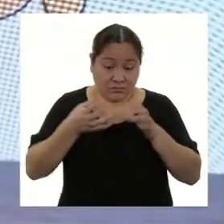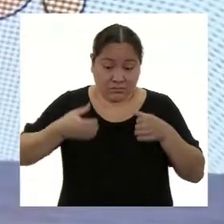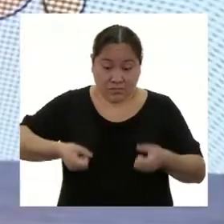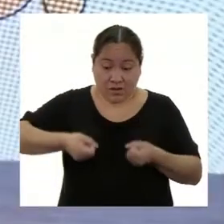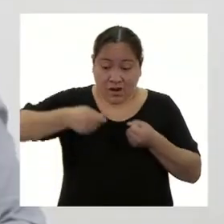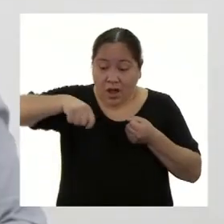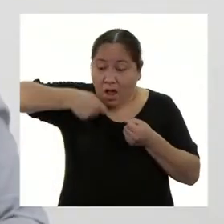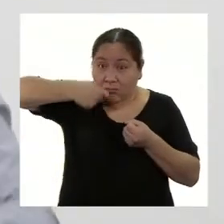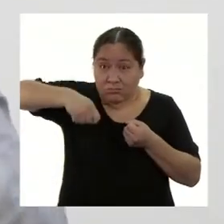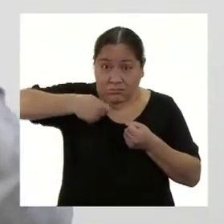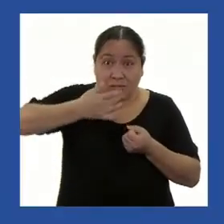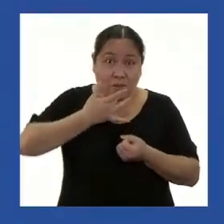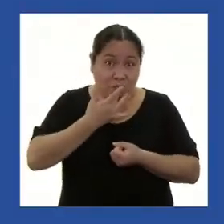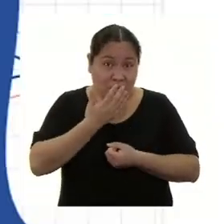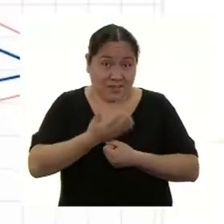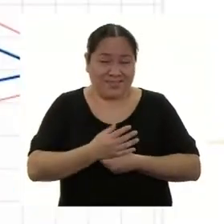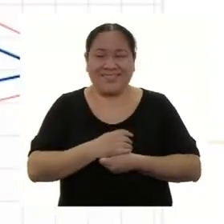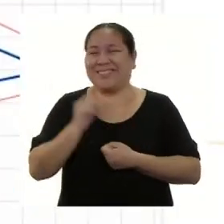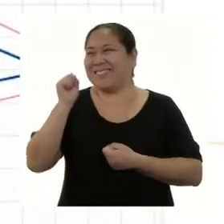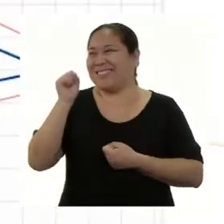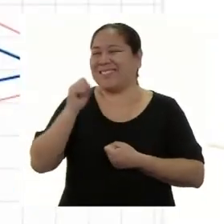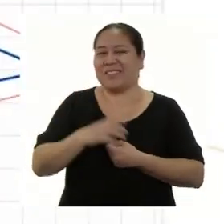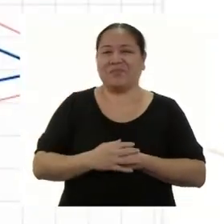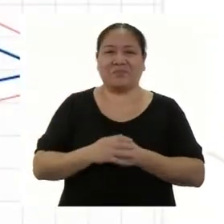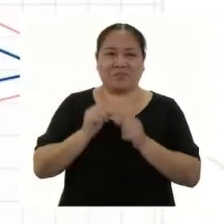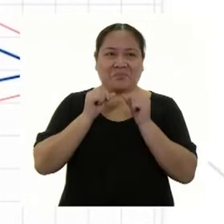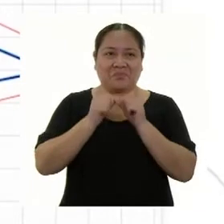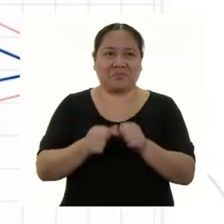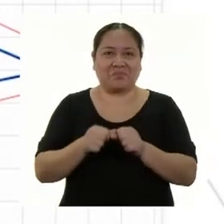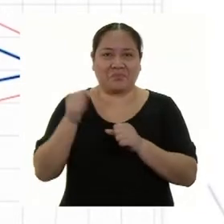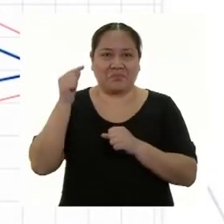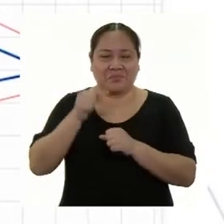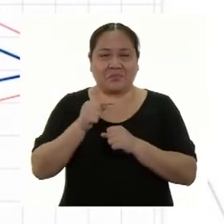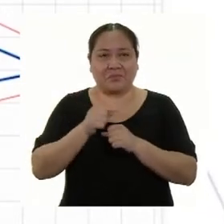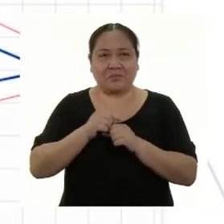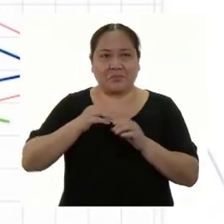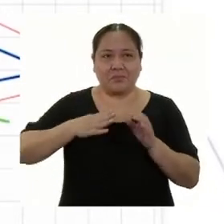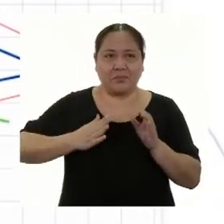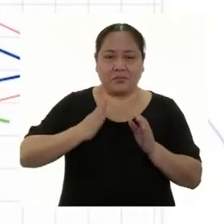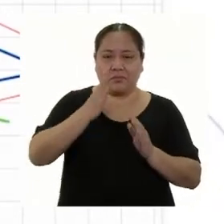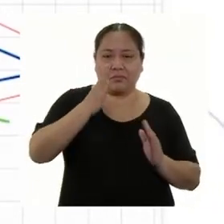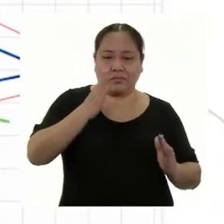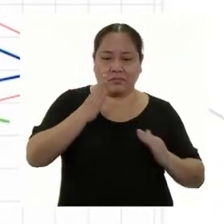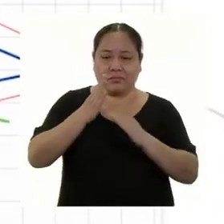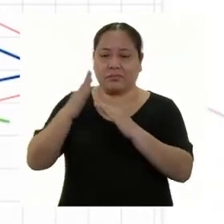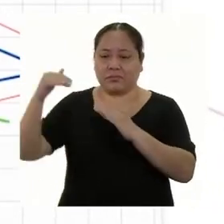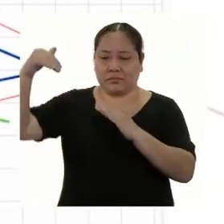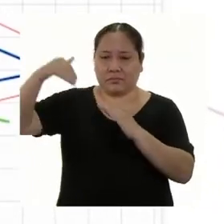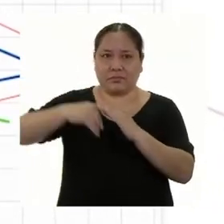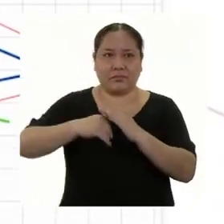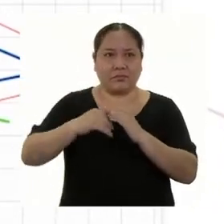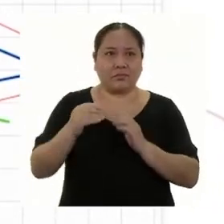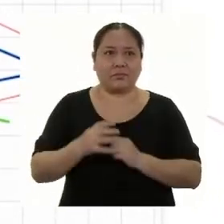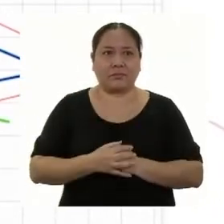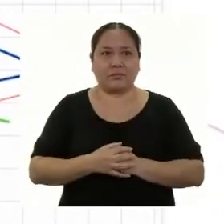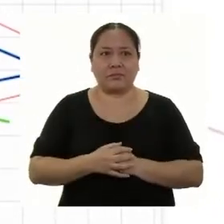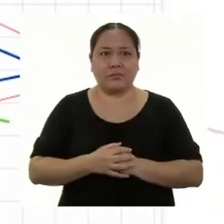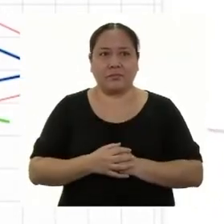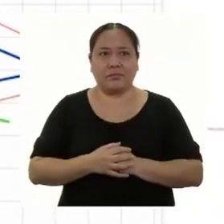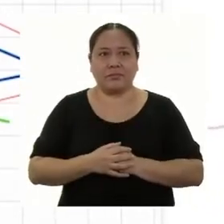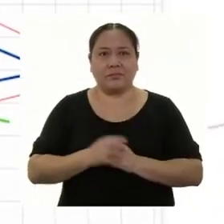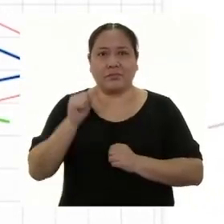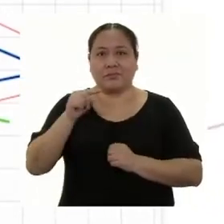Claro, profesor. Sigamos. Ya, a partir de ahí trazamos unas rectas desde los puntos medios, que